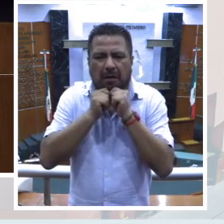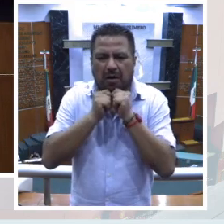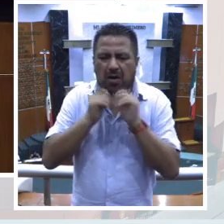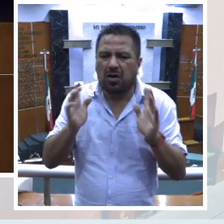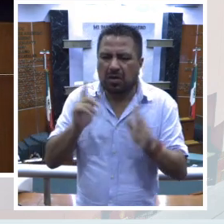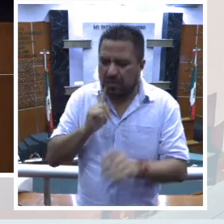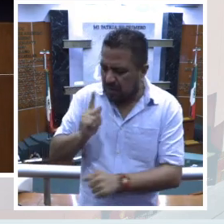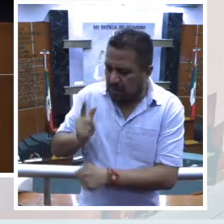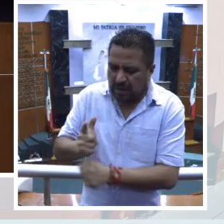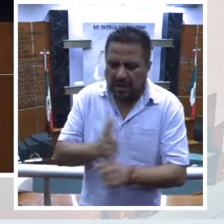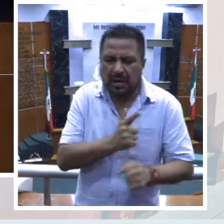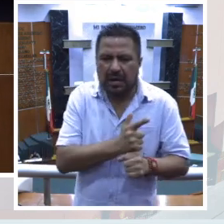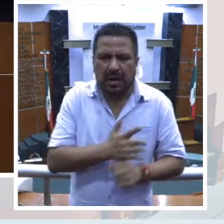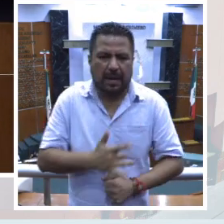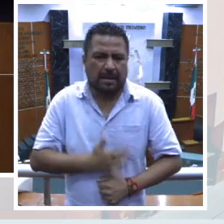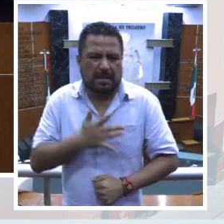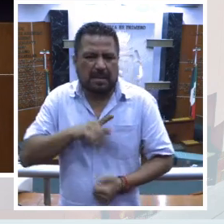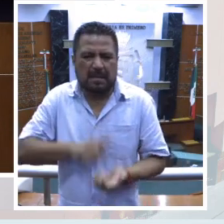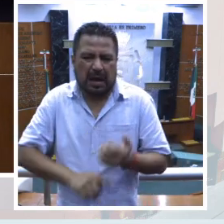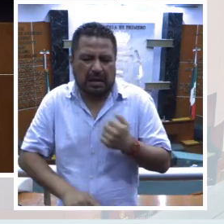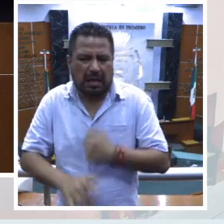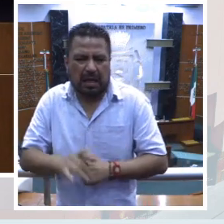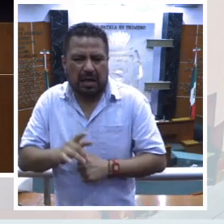encontremos nuestras termópilas